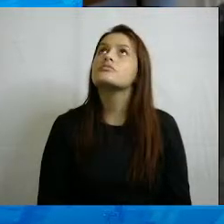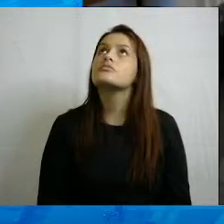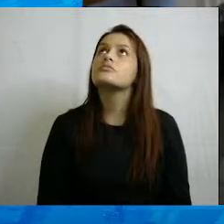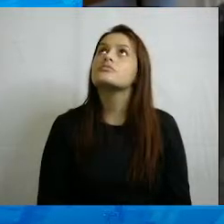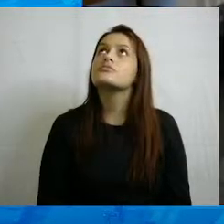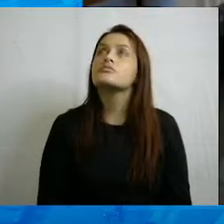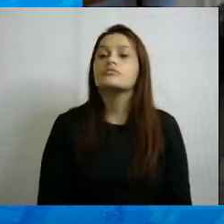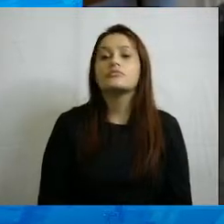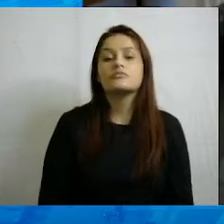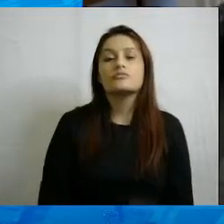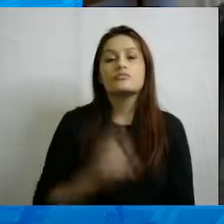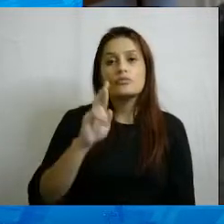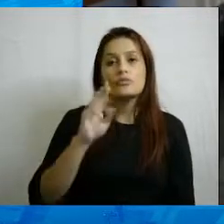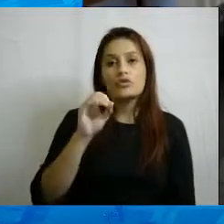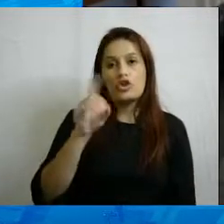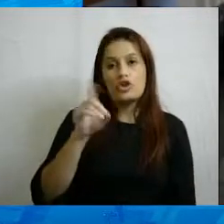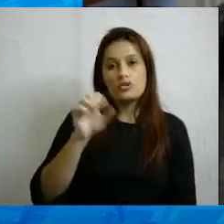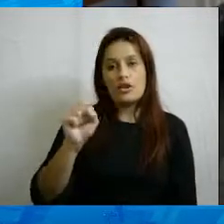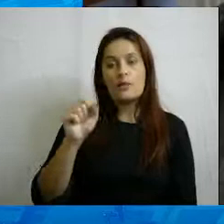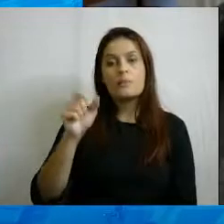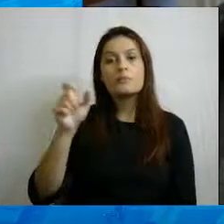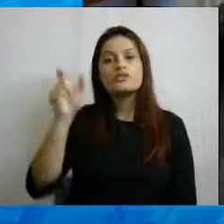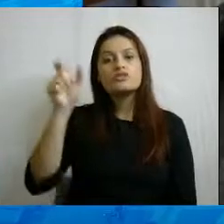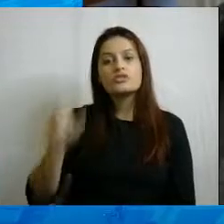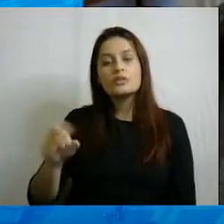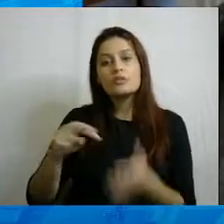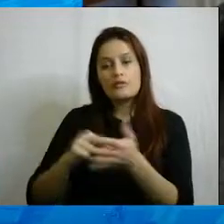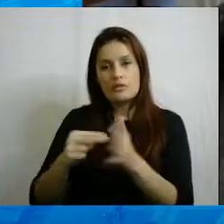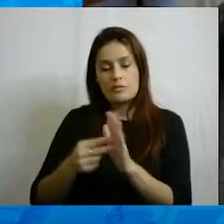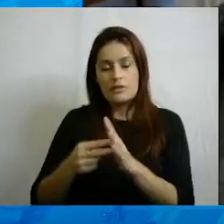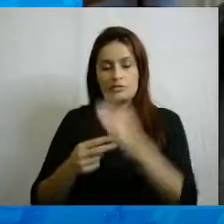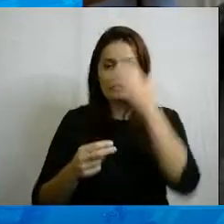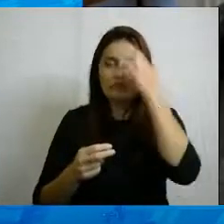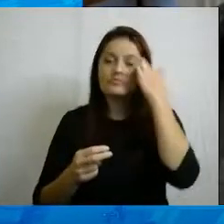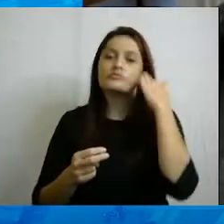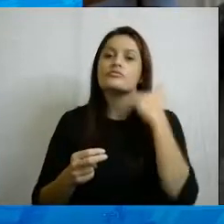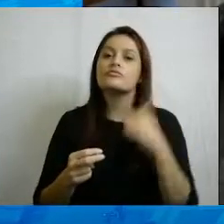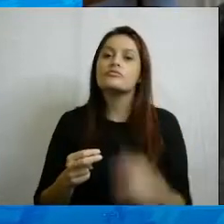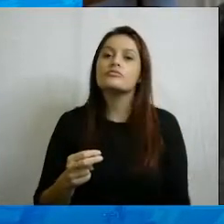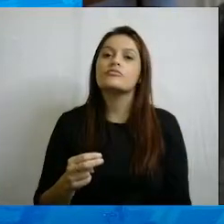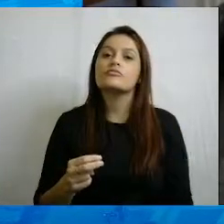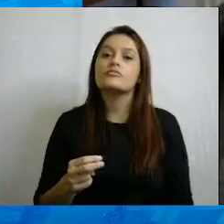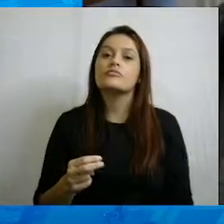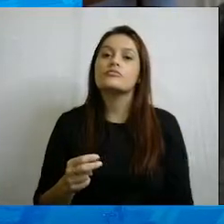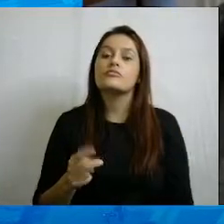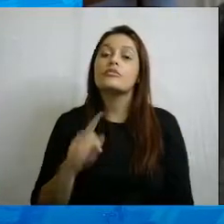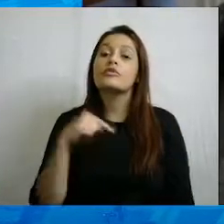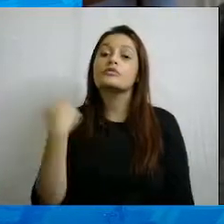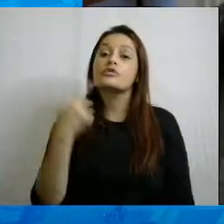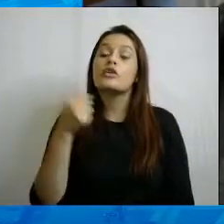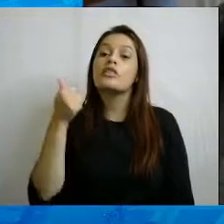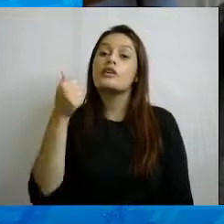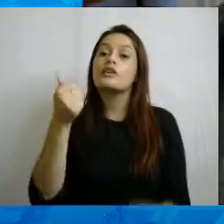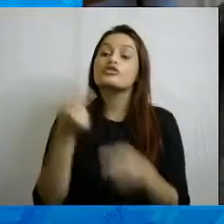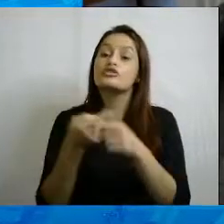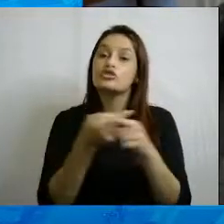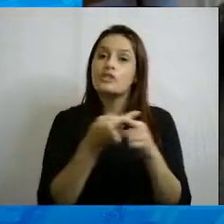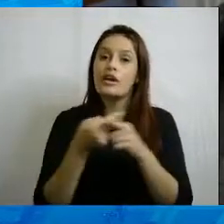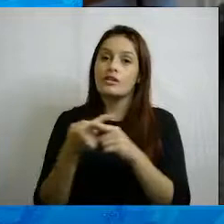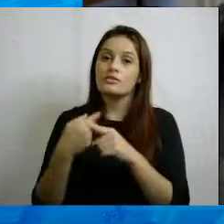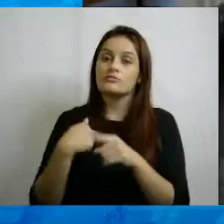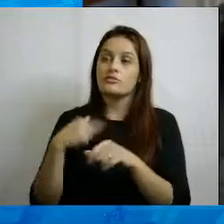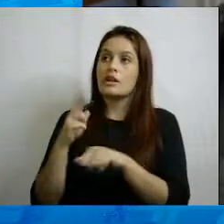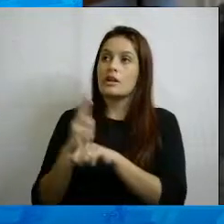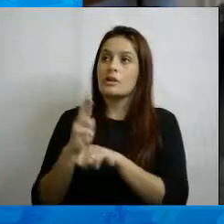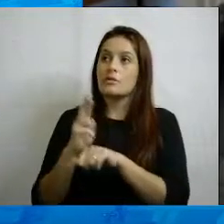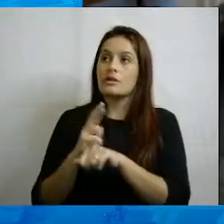la situación que nosotros vamos a plantear. Si bien es cierto, nosotros como dirigente social estoy representando a mi población